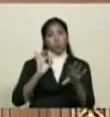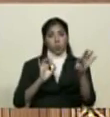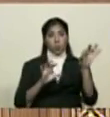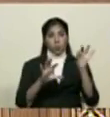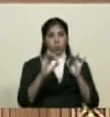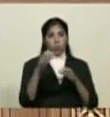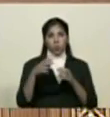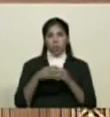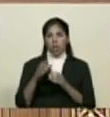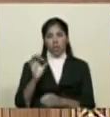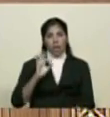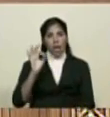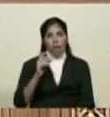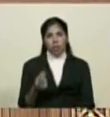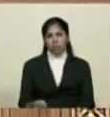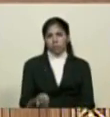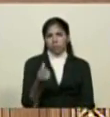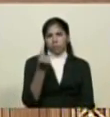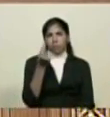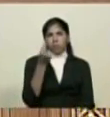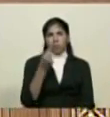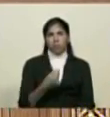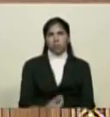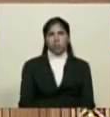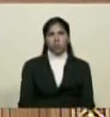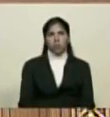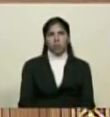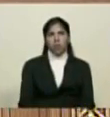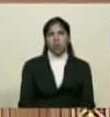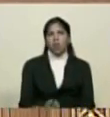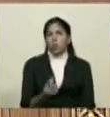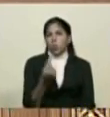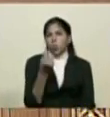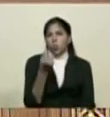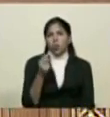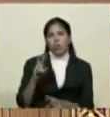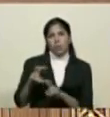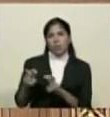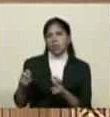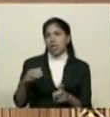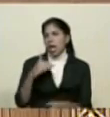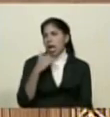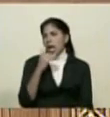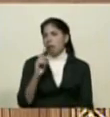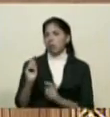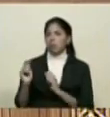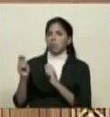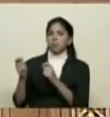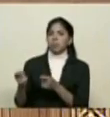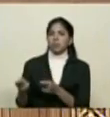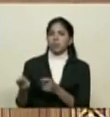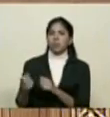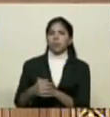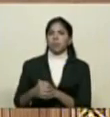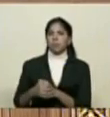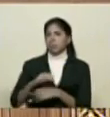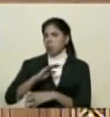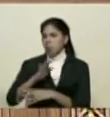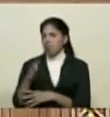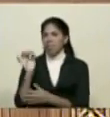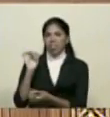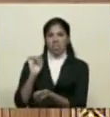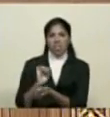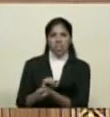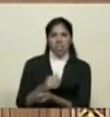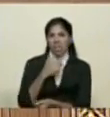Orinoco. Ni siquiera una investigación, nombrar unos fiscales, citar, aprender, detener